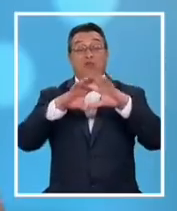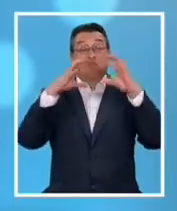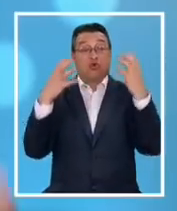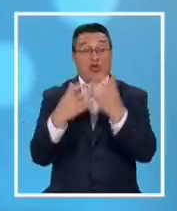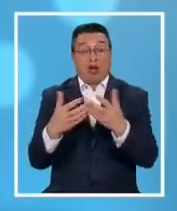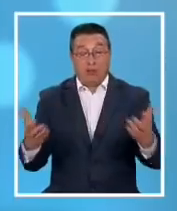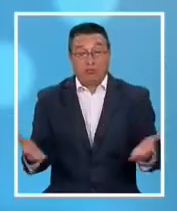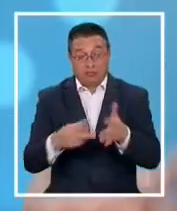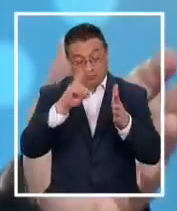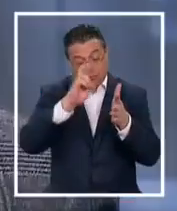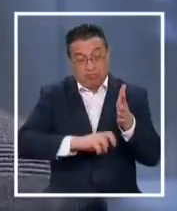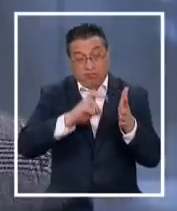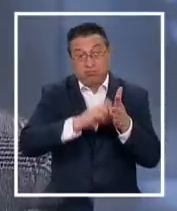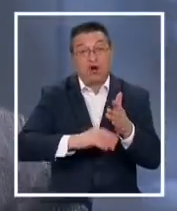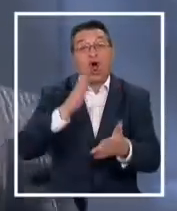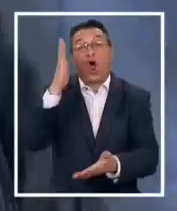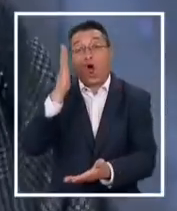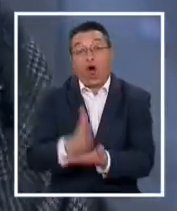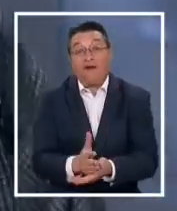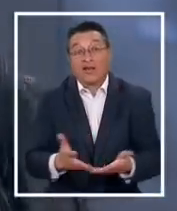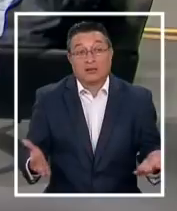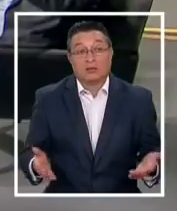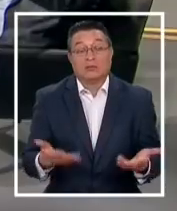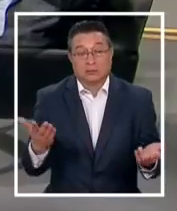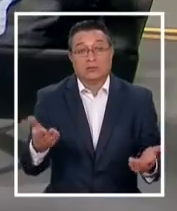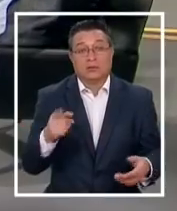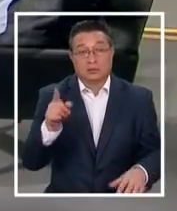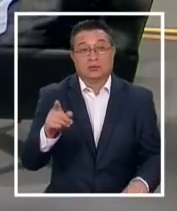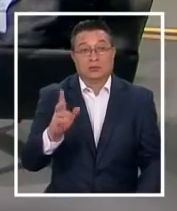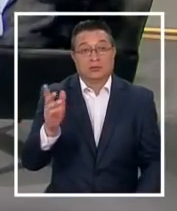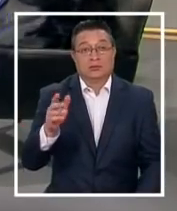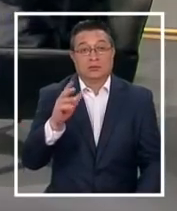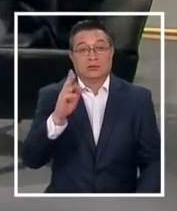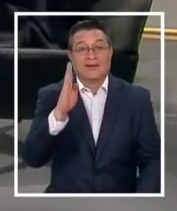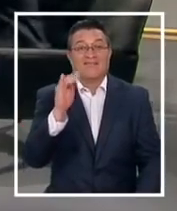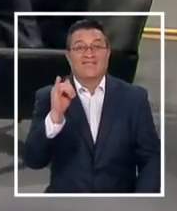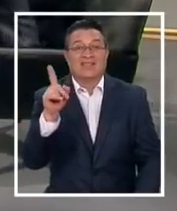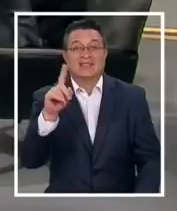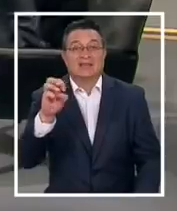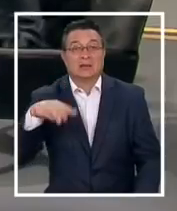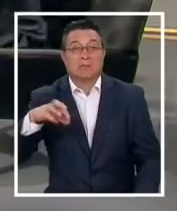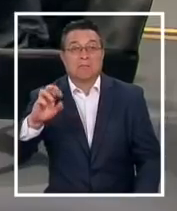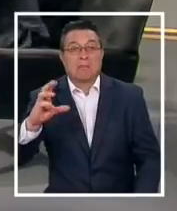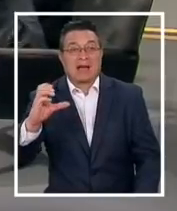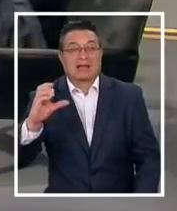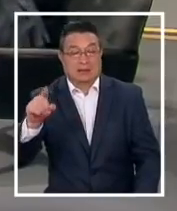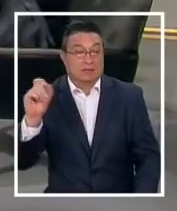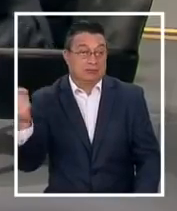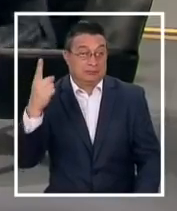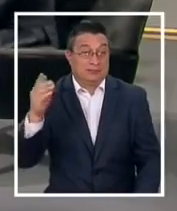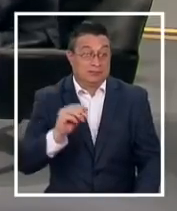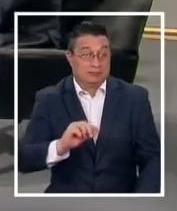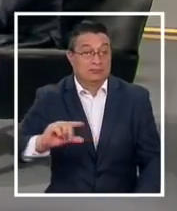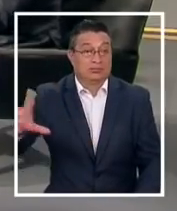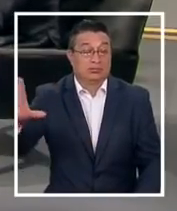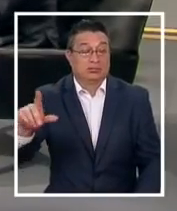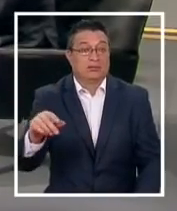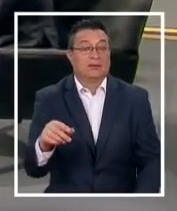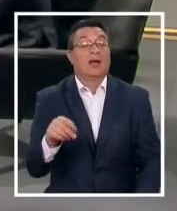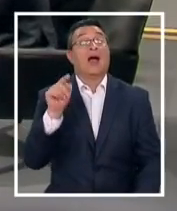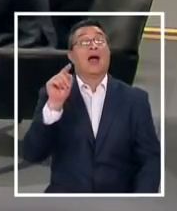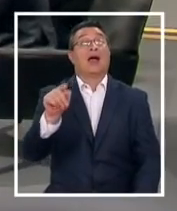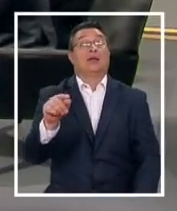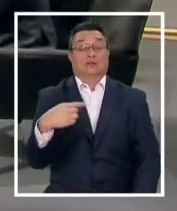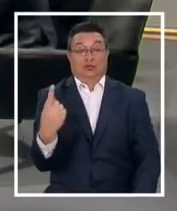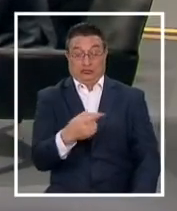la cotización obligatoria. No, sí, no, desde Bismarck. ¿Ah? Y, claro, con un fin específico, no para otros. No,